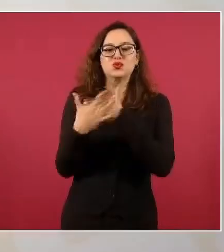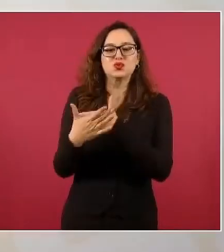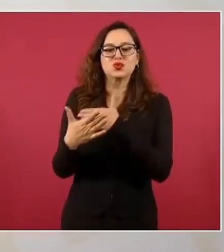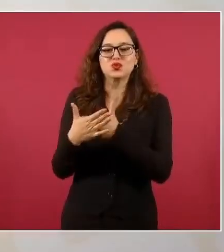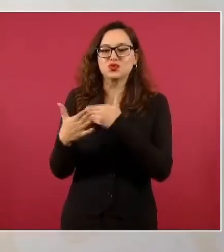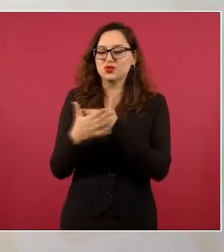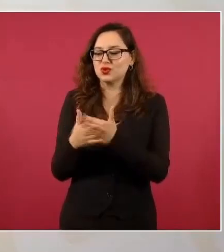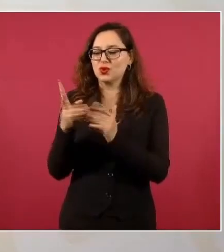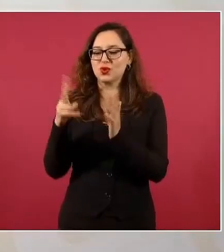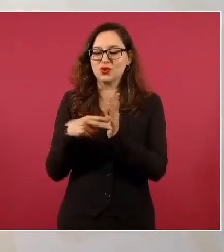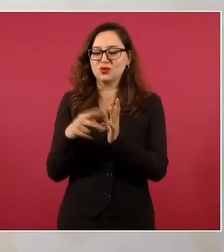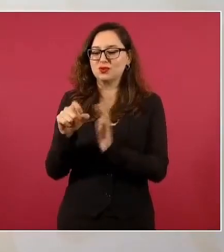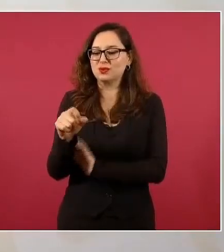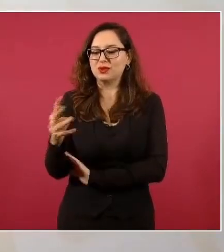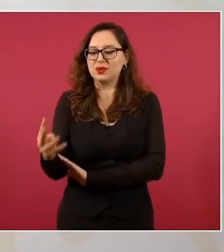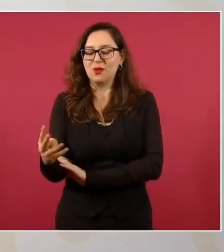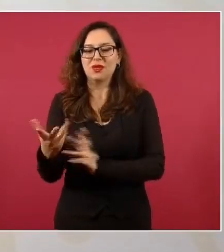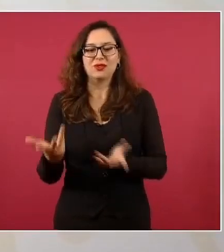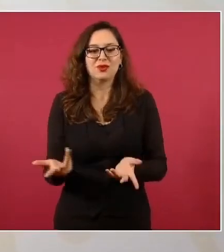no puede